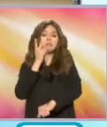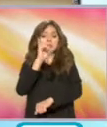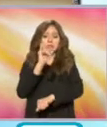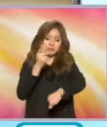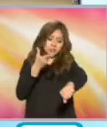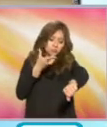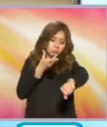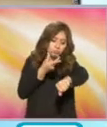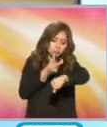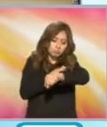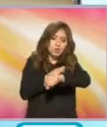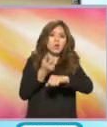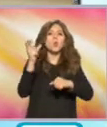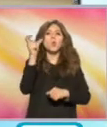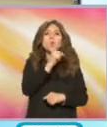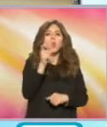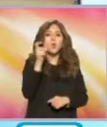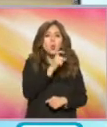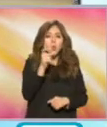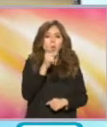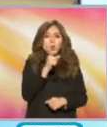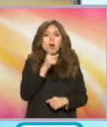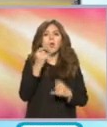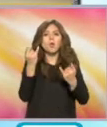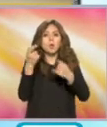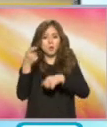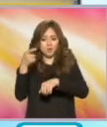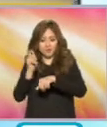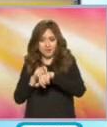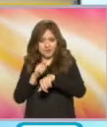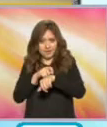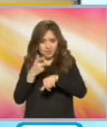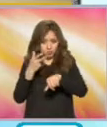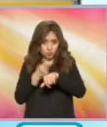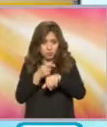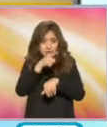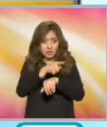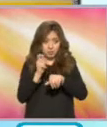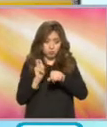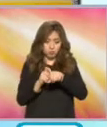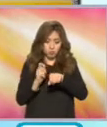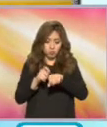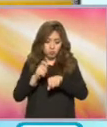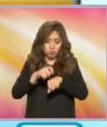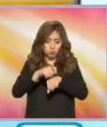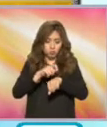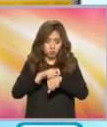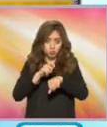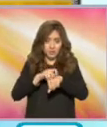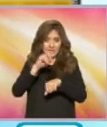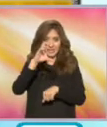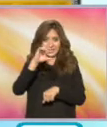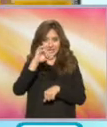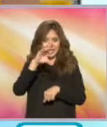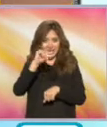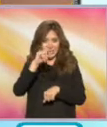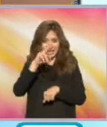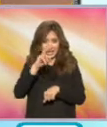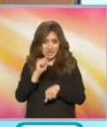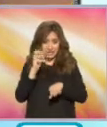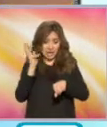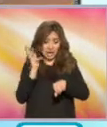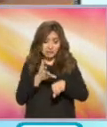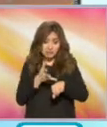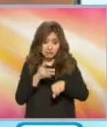anestesia, la misma que se utiliza cuando se Cuando pone. te hacen un tatuaje. Exactamente. Hablas de una cicatriz que queda posterior a ese primer procedimiento. ¿Esta cicatriz se queda? Sí.